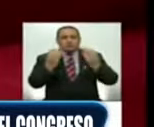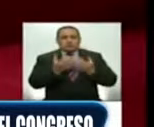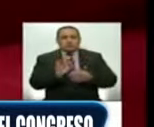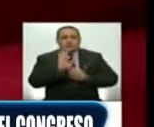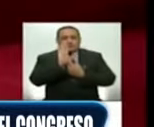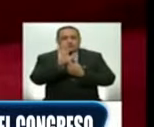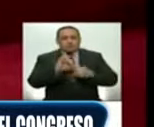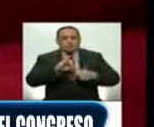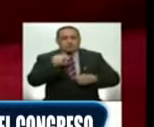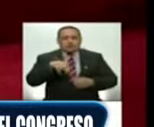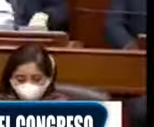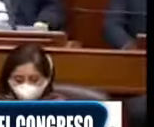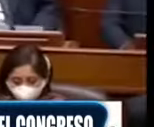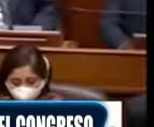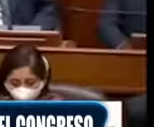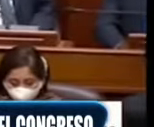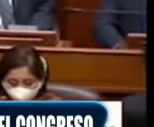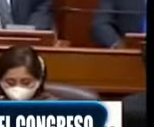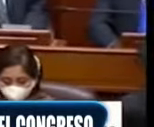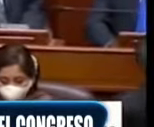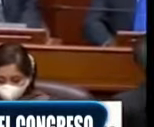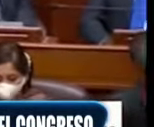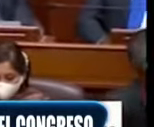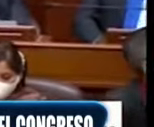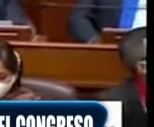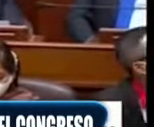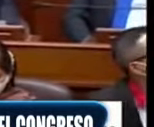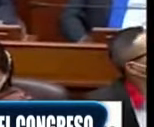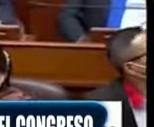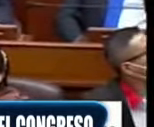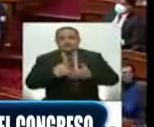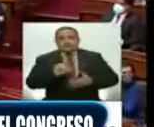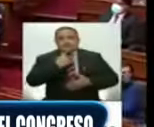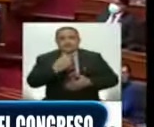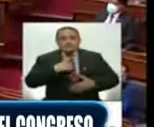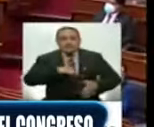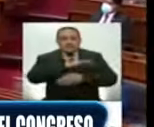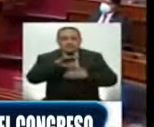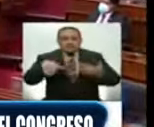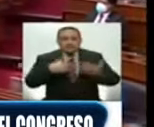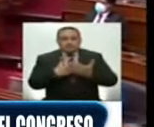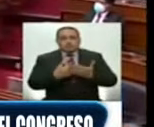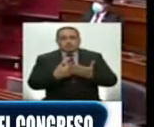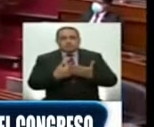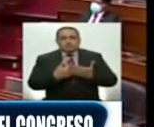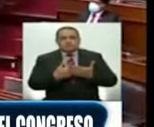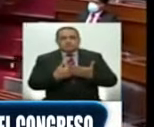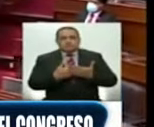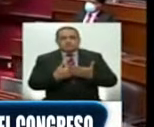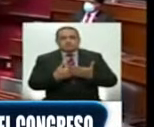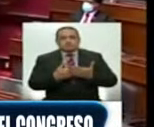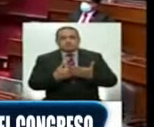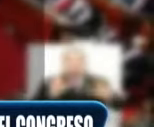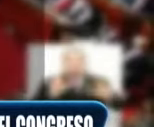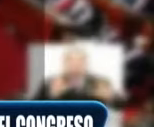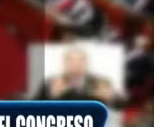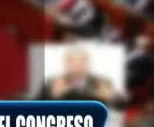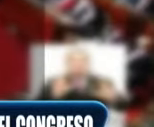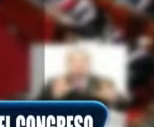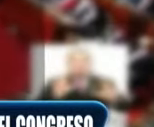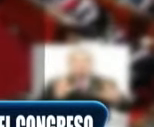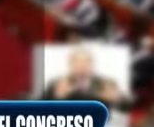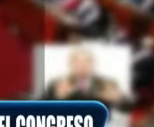no obtuvo ninguna presidencia de los grupos de trabajo esperados la bancada de lápiz terminará encabezando las